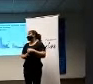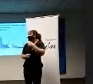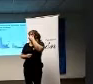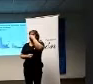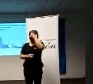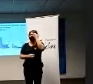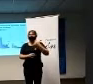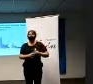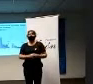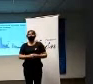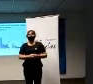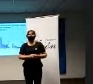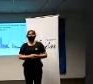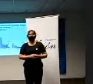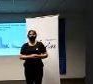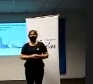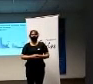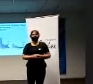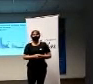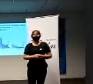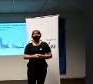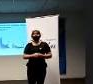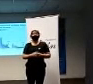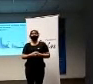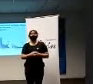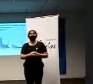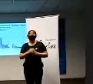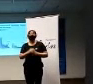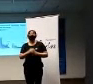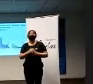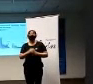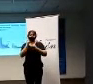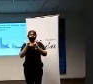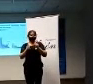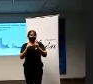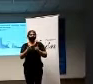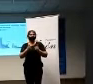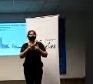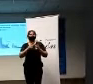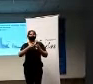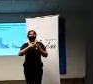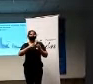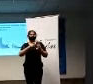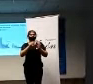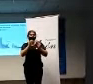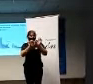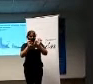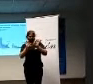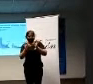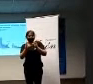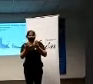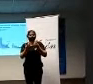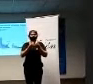qué acciones se va a tomar al respecto. Si bien en esta presentación que acabo de hacer se